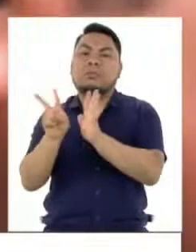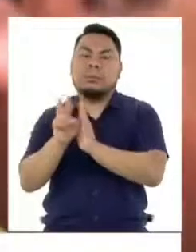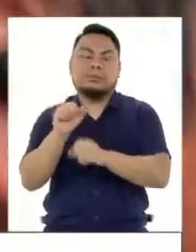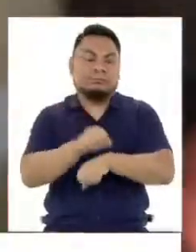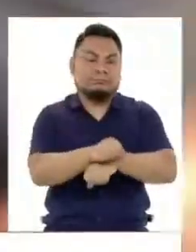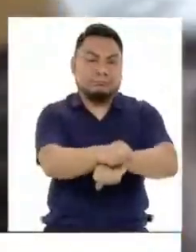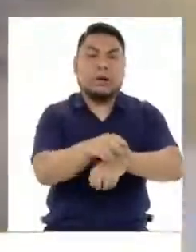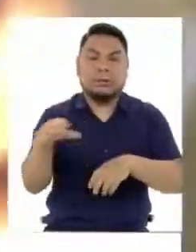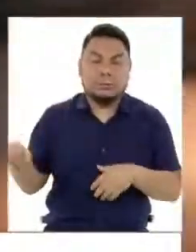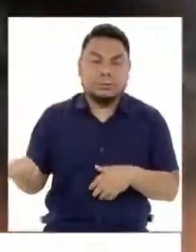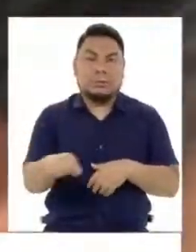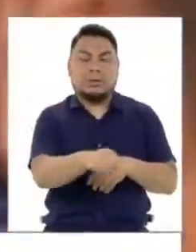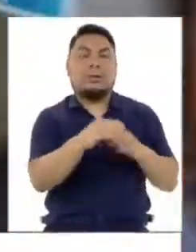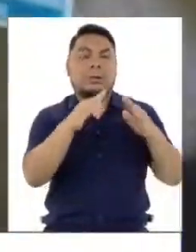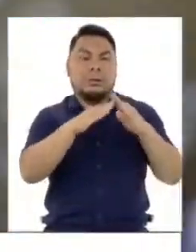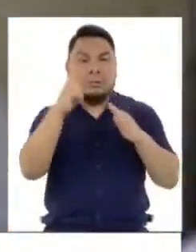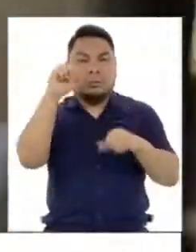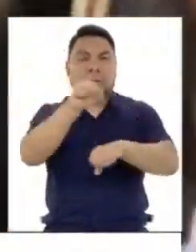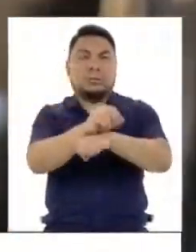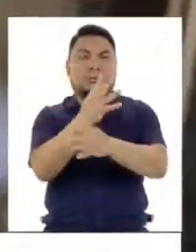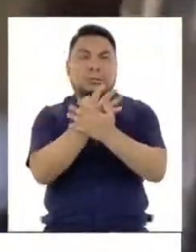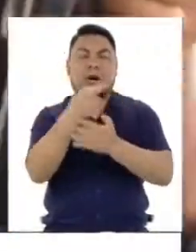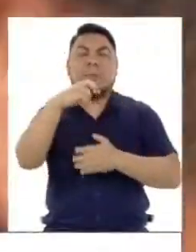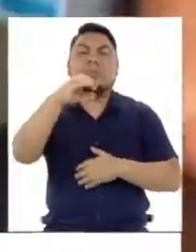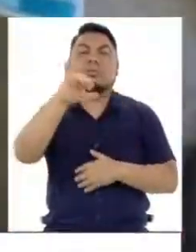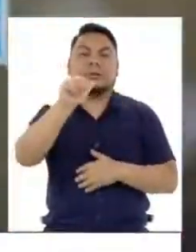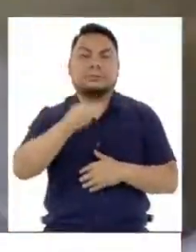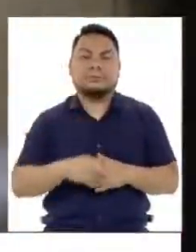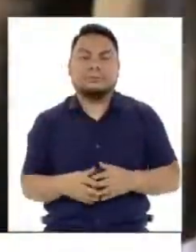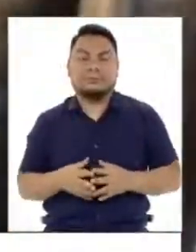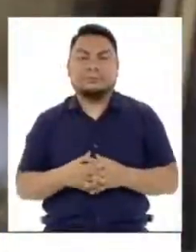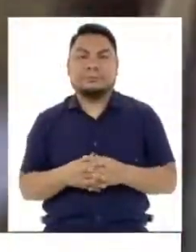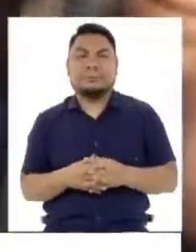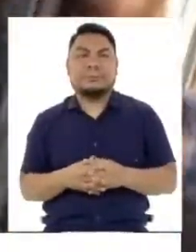luego internado en el penal de Pocoyay.